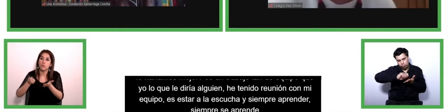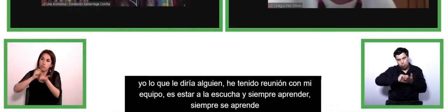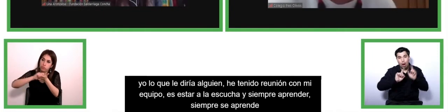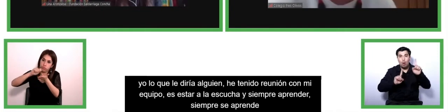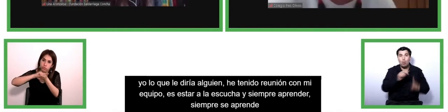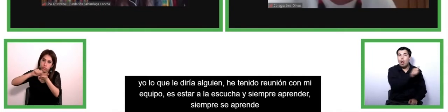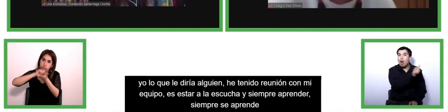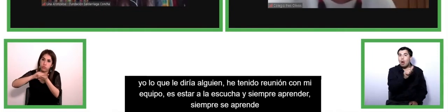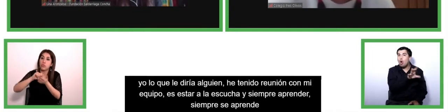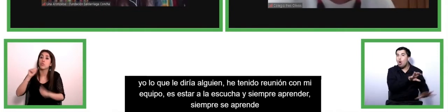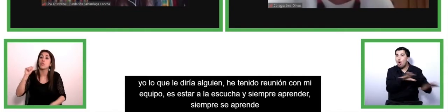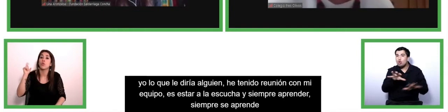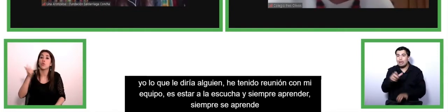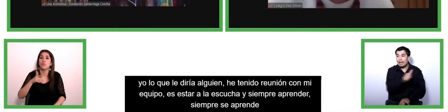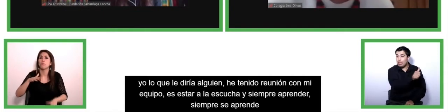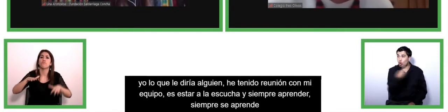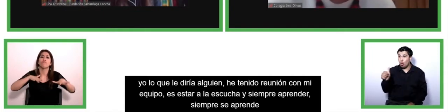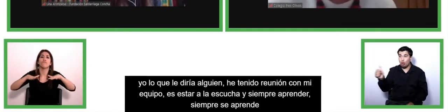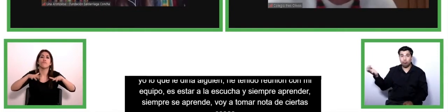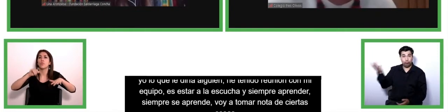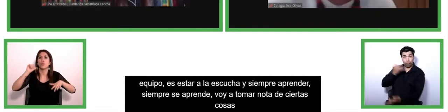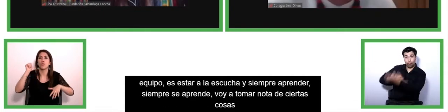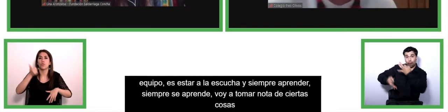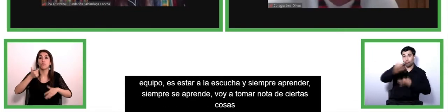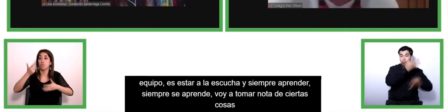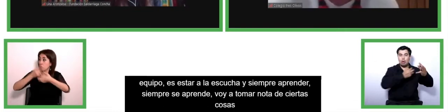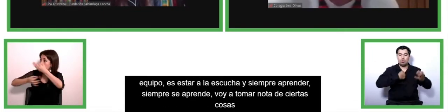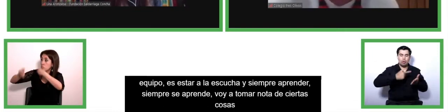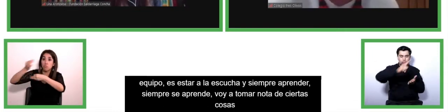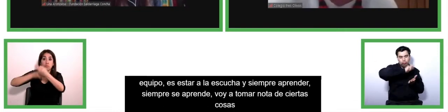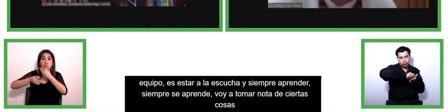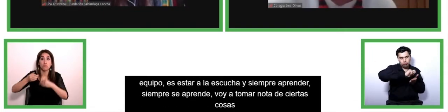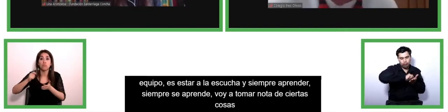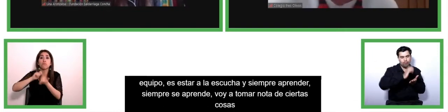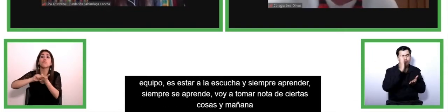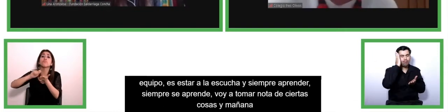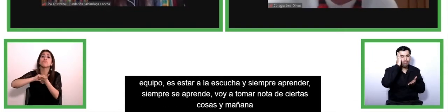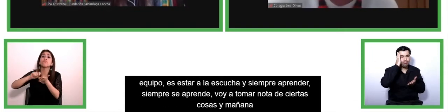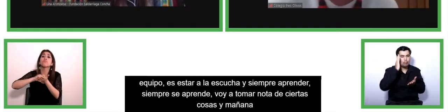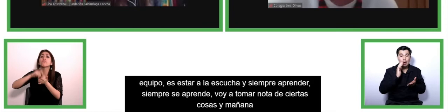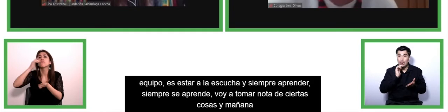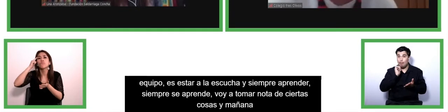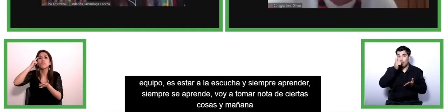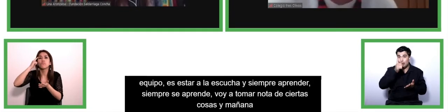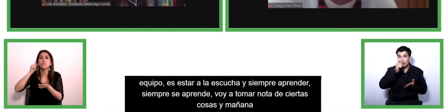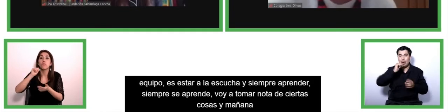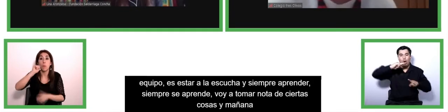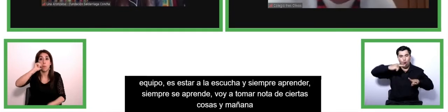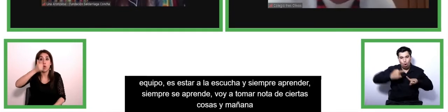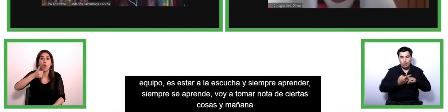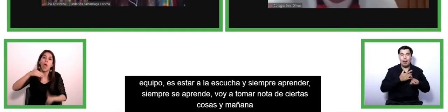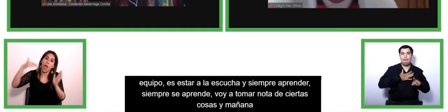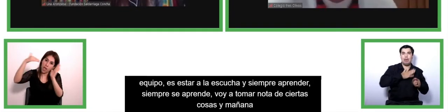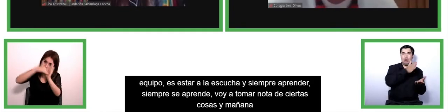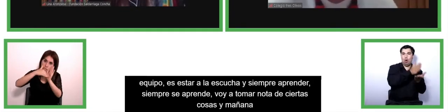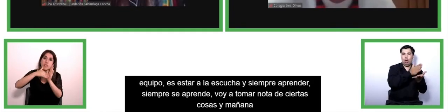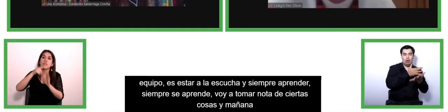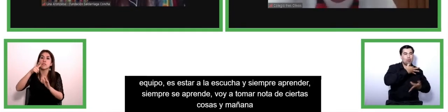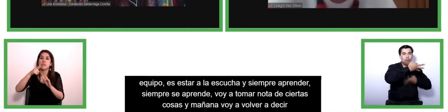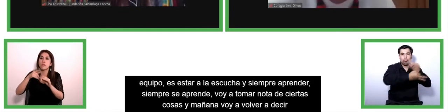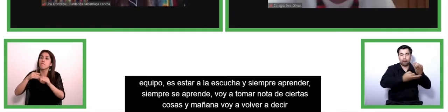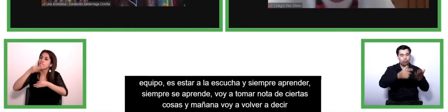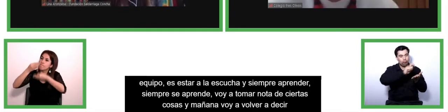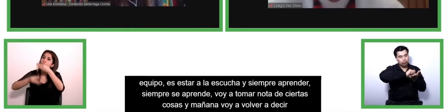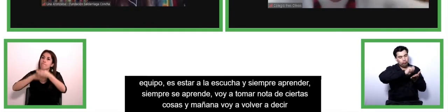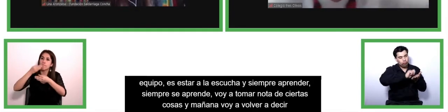que han dicho todos mis compañeros y mañana voy a volverlo a decir a mi colegio y ya termino